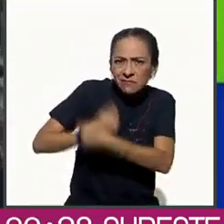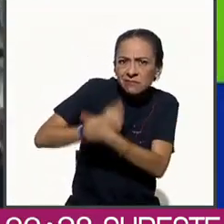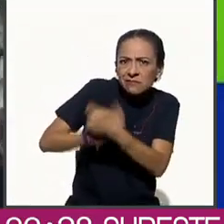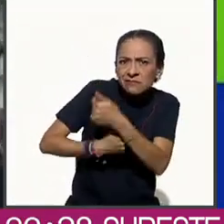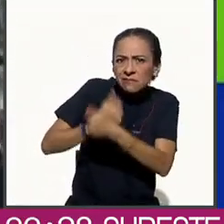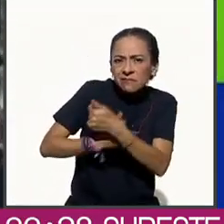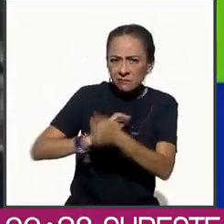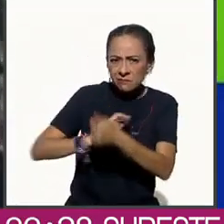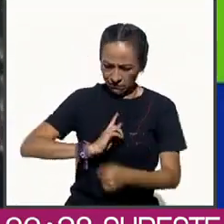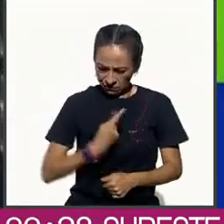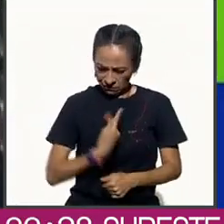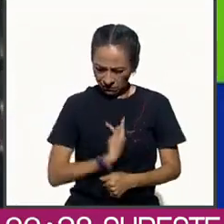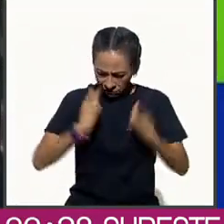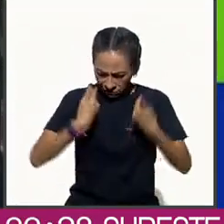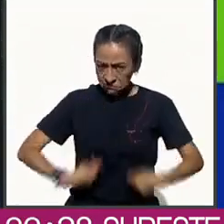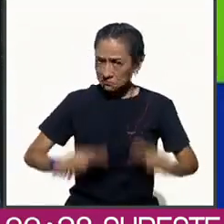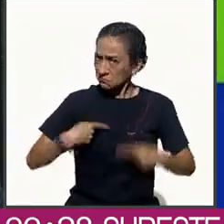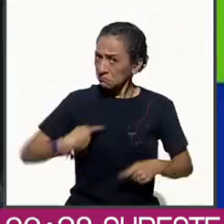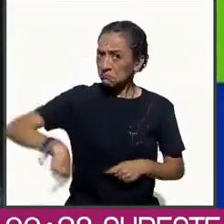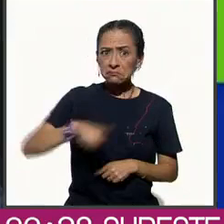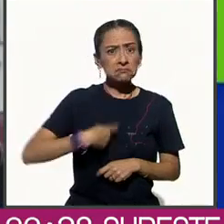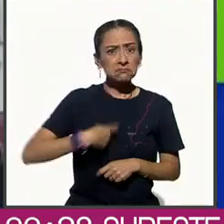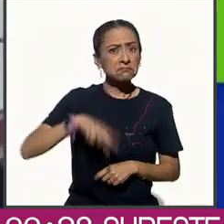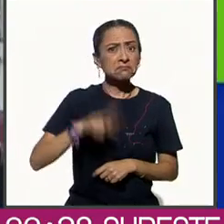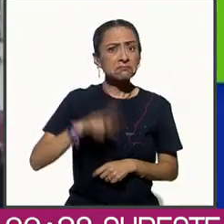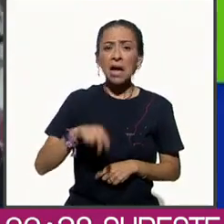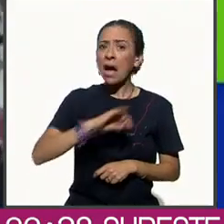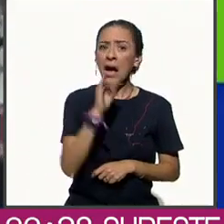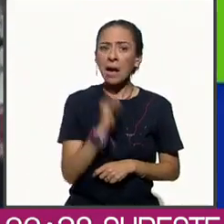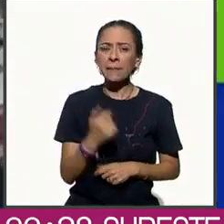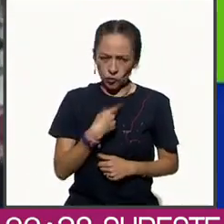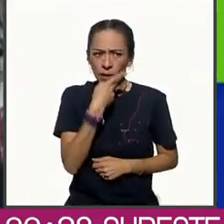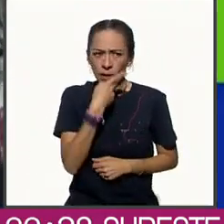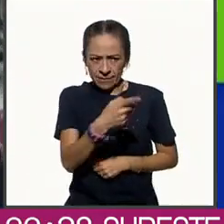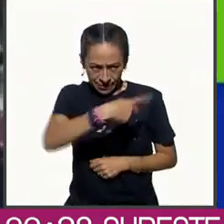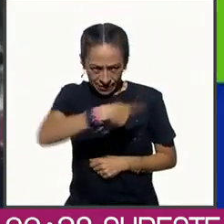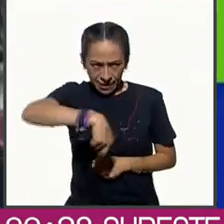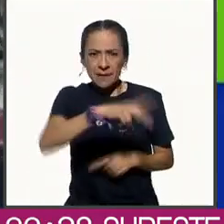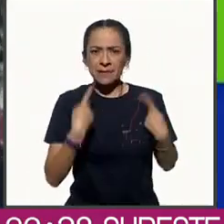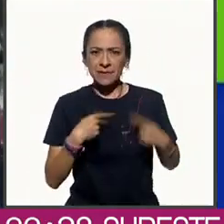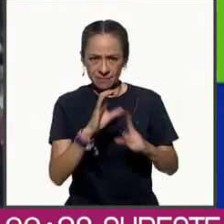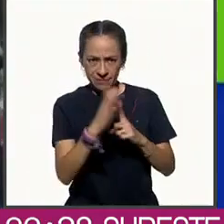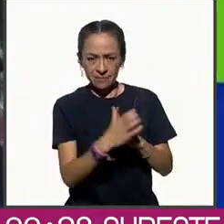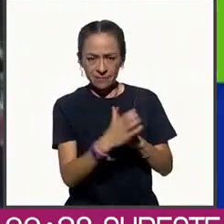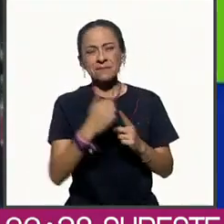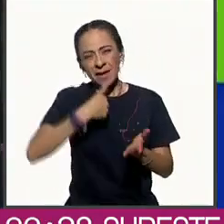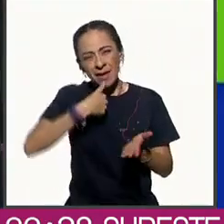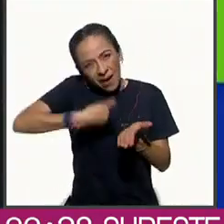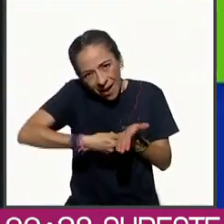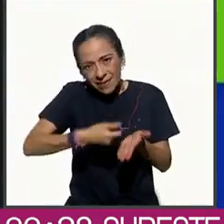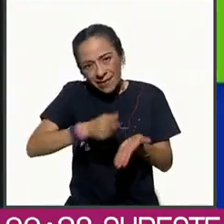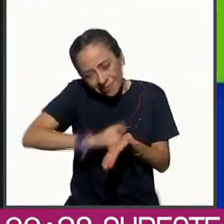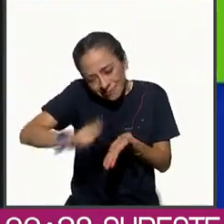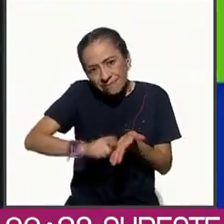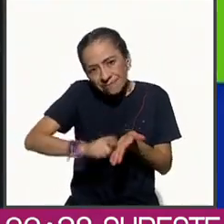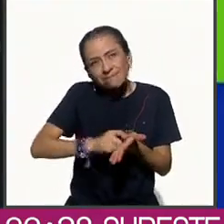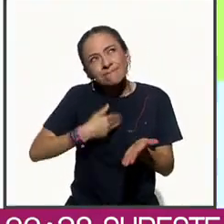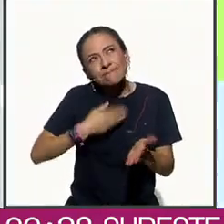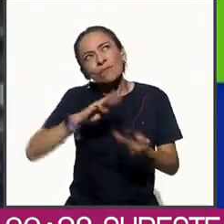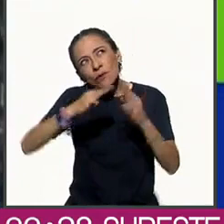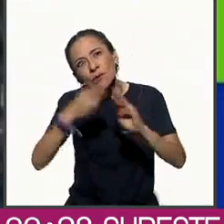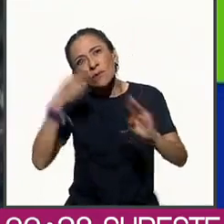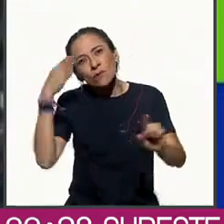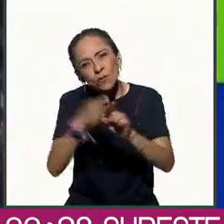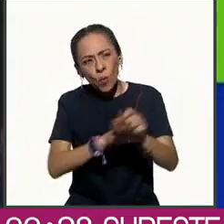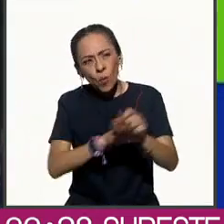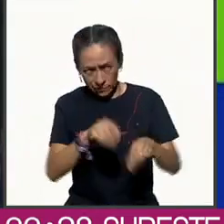Y yo les decía al comité y en mi ensayo, en mi carta de exposición de motivos, que eso deberíamos de cuestionarlo. Tampoco